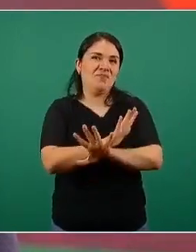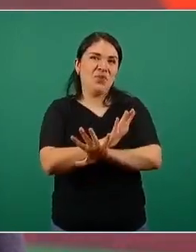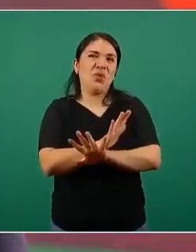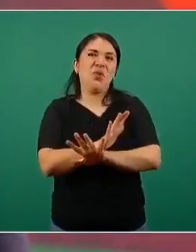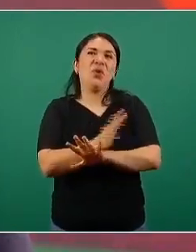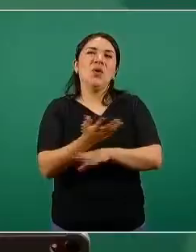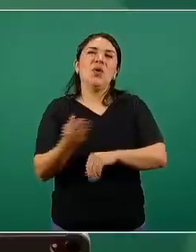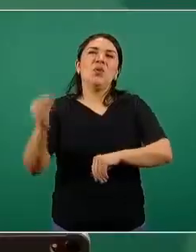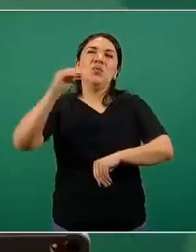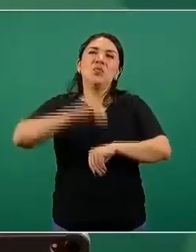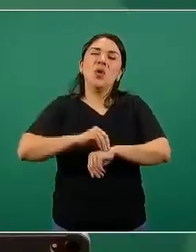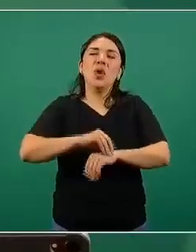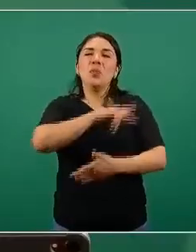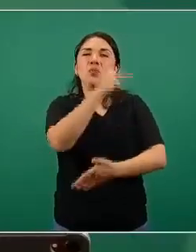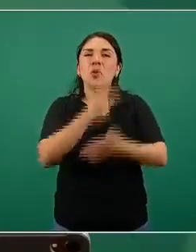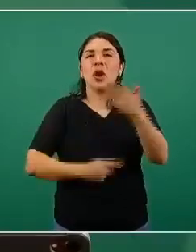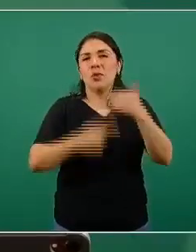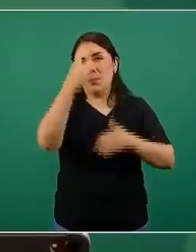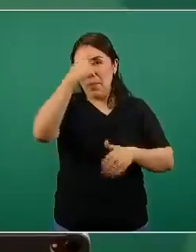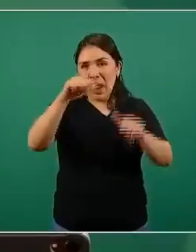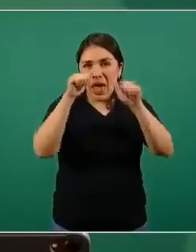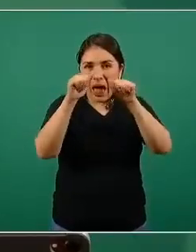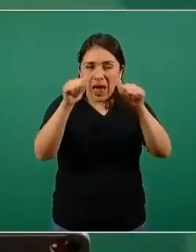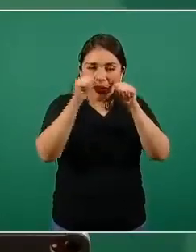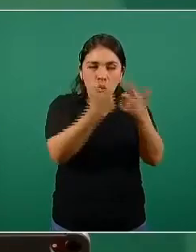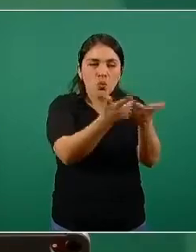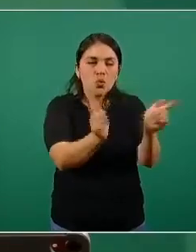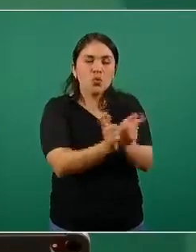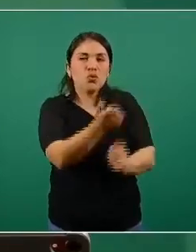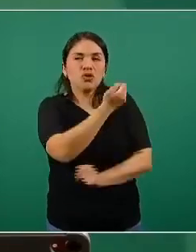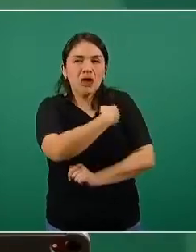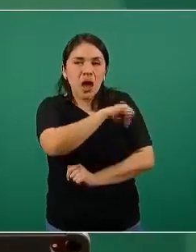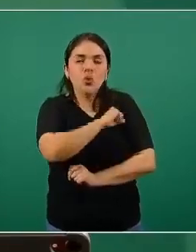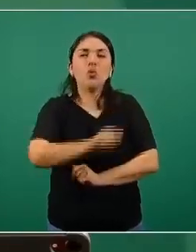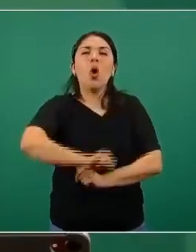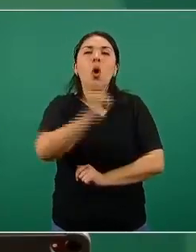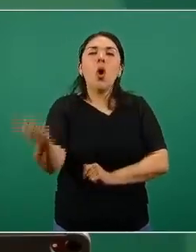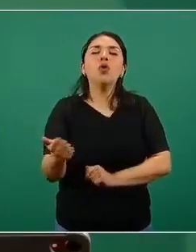el programa sectorial de salud y el Plan Nacional de